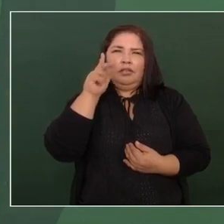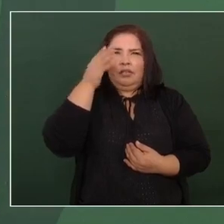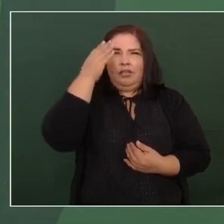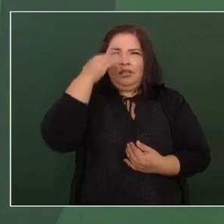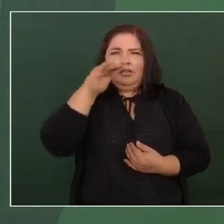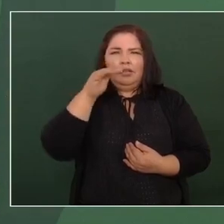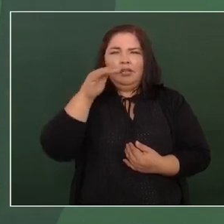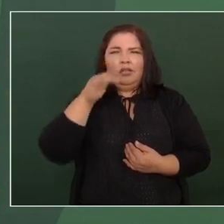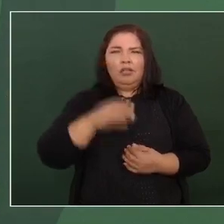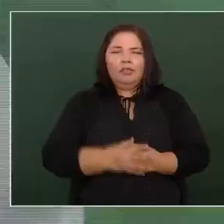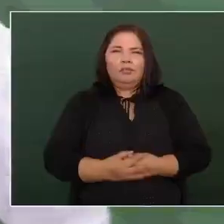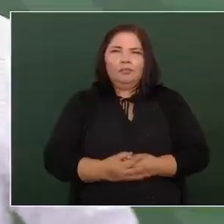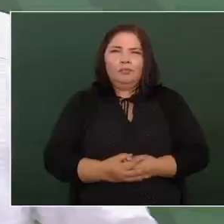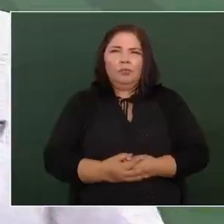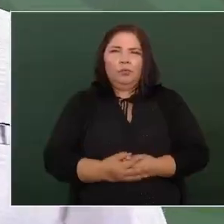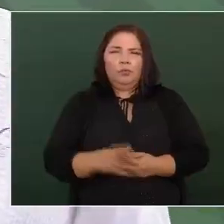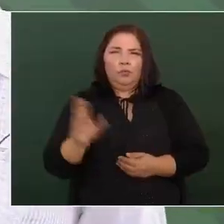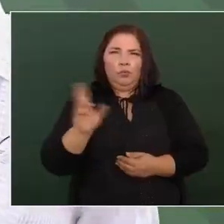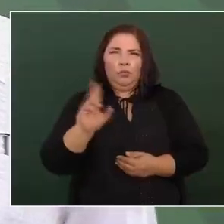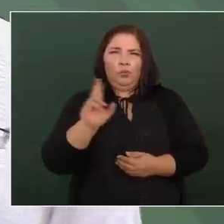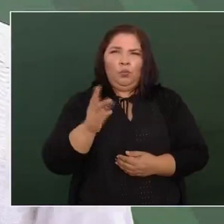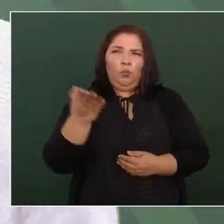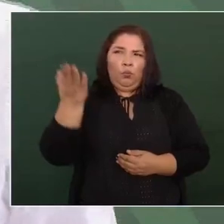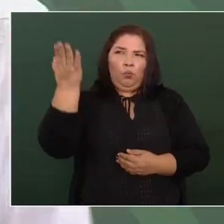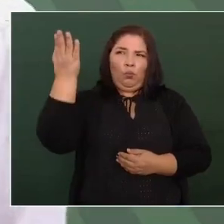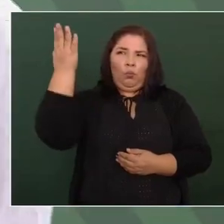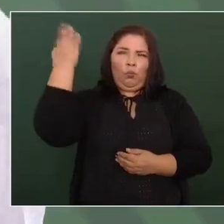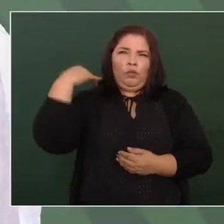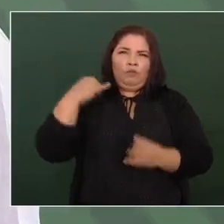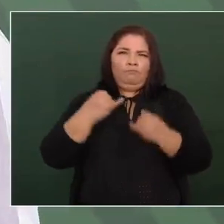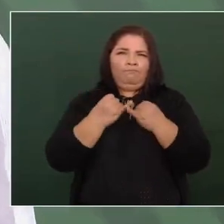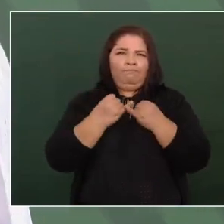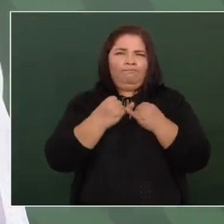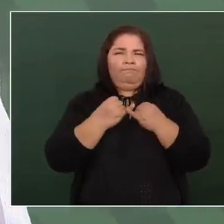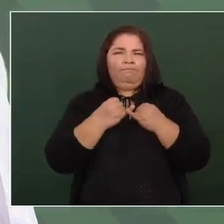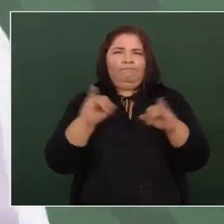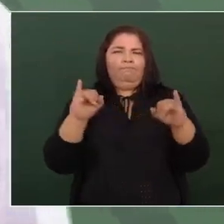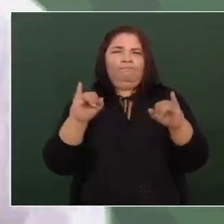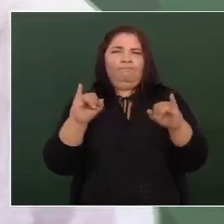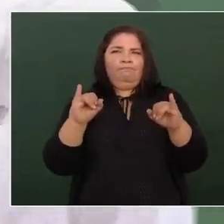había cuando la independencia, desde luego,